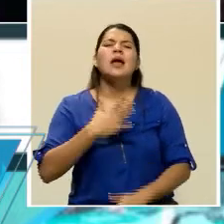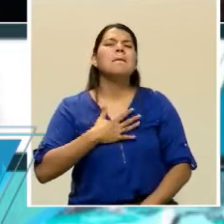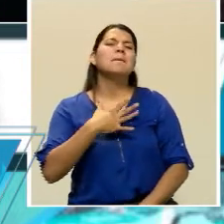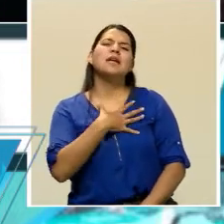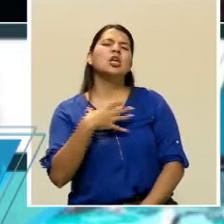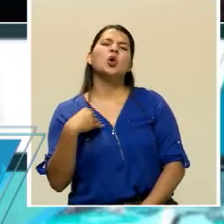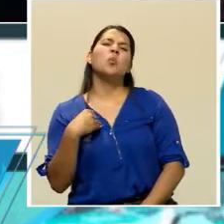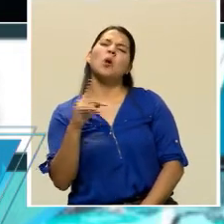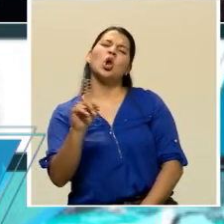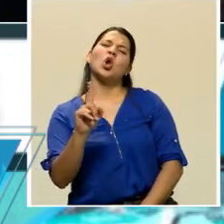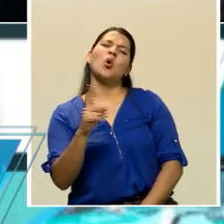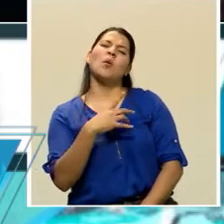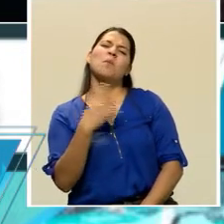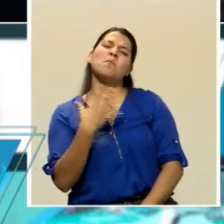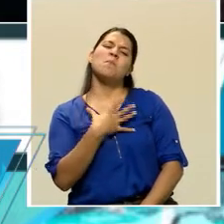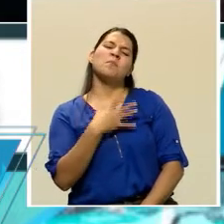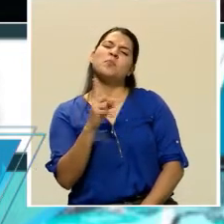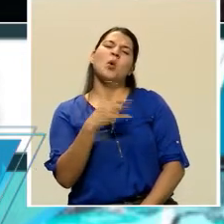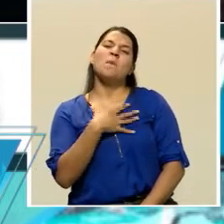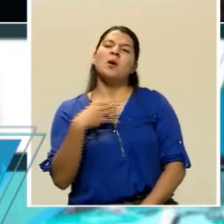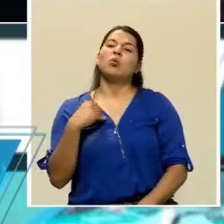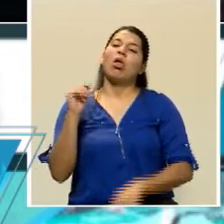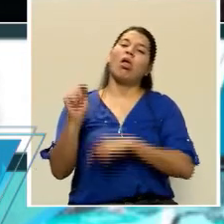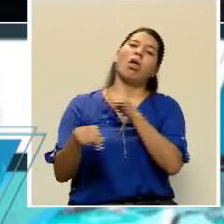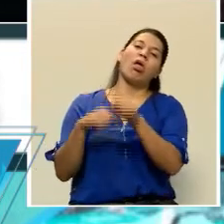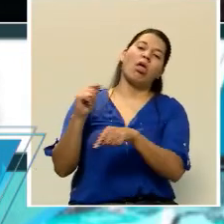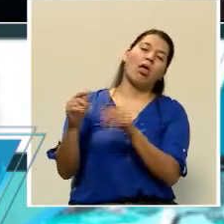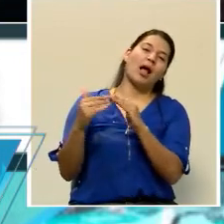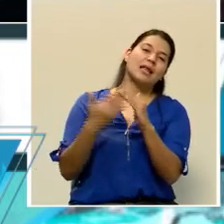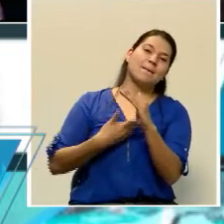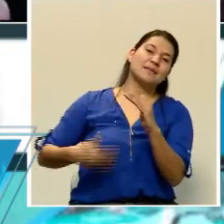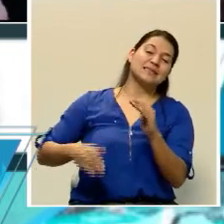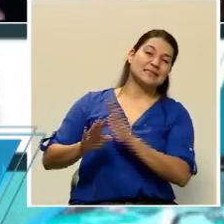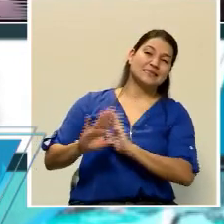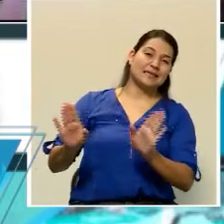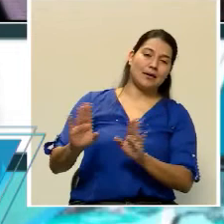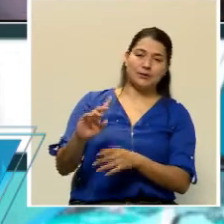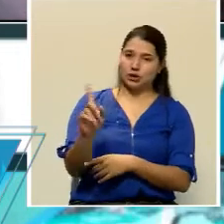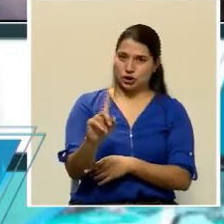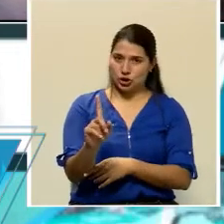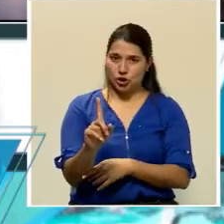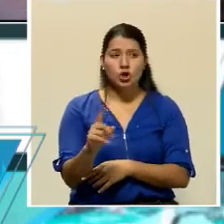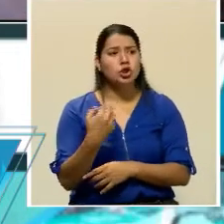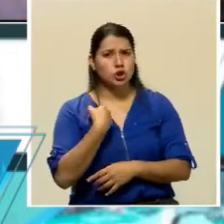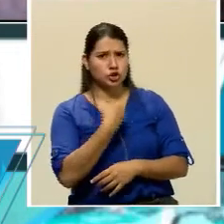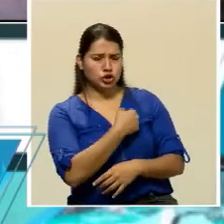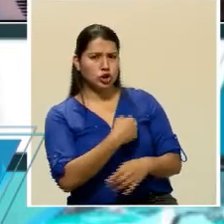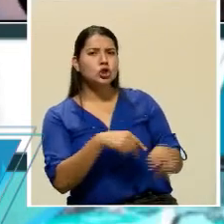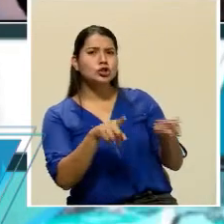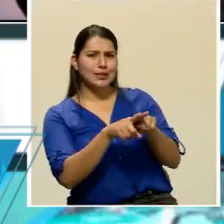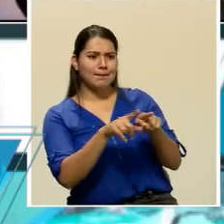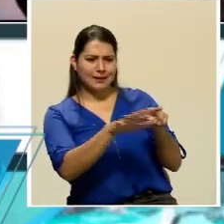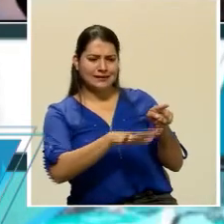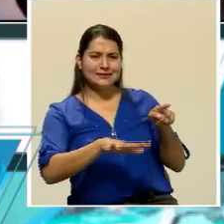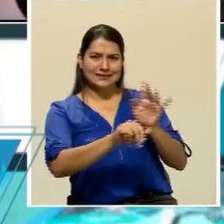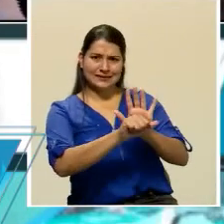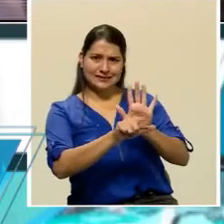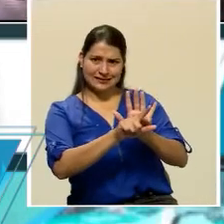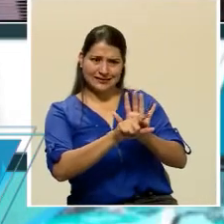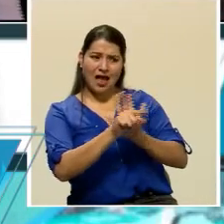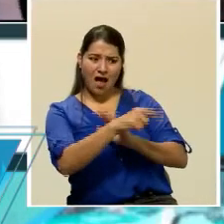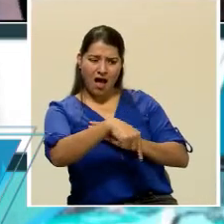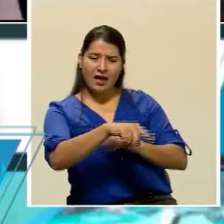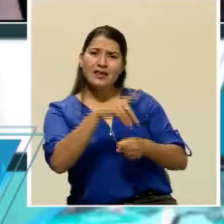estar solo criticando al otro lado, al Poder Ejecutivo, del lado nuestro, del lado de los diputados.